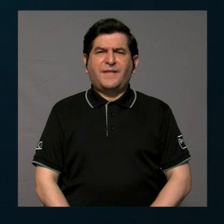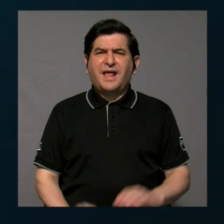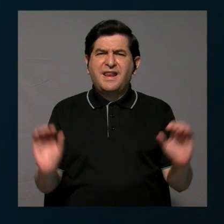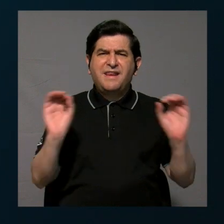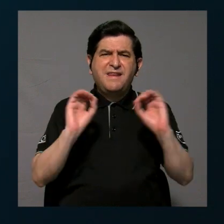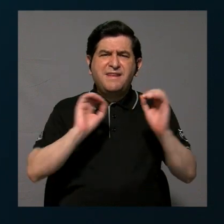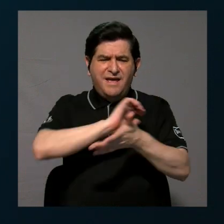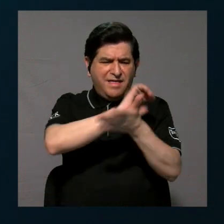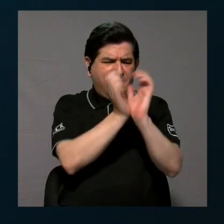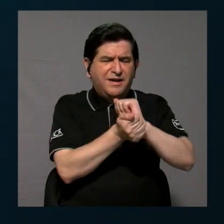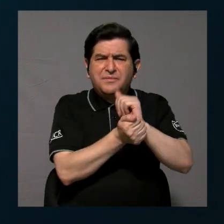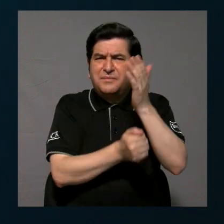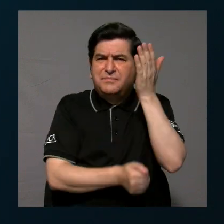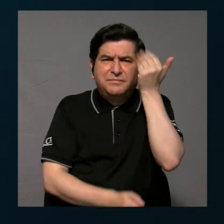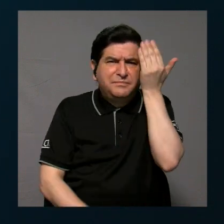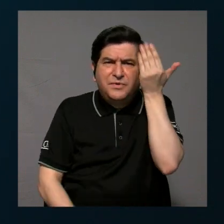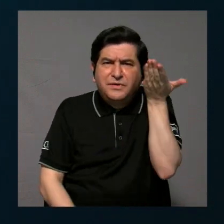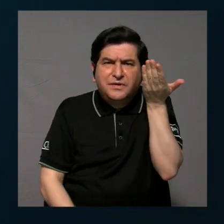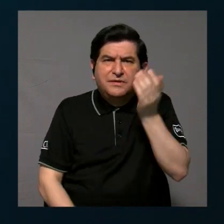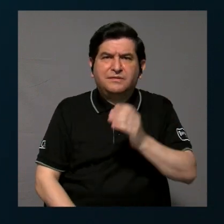¿por qué nada cambia?